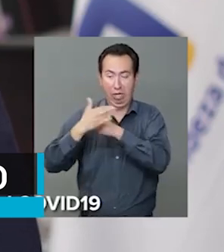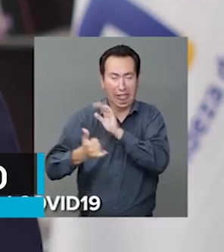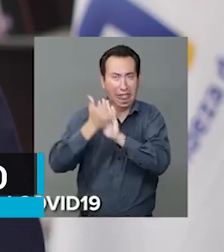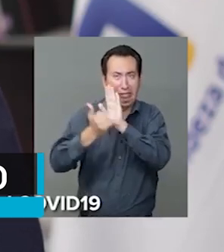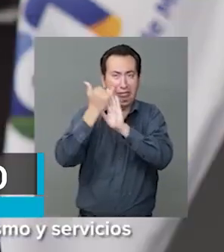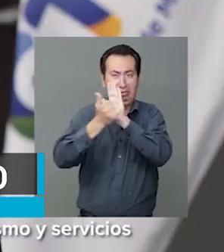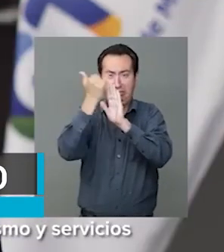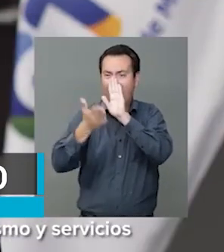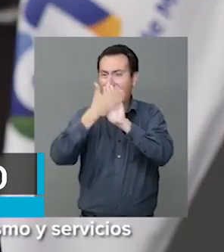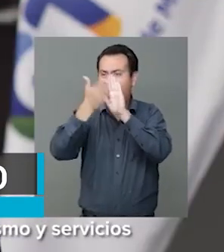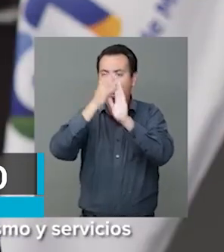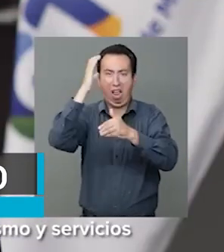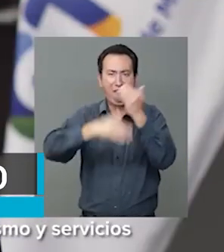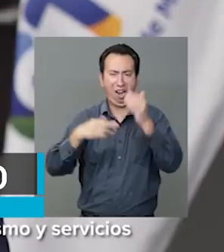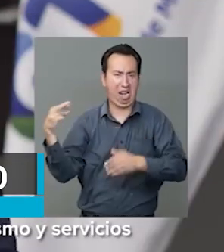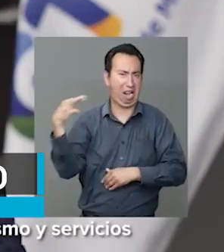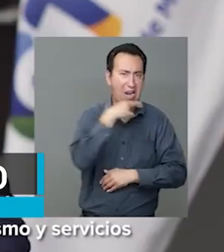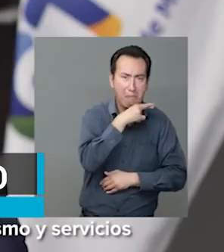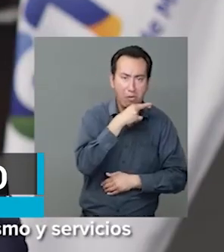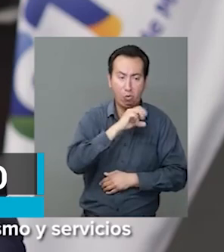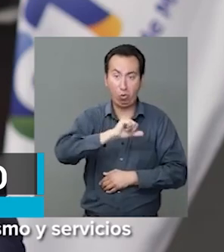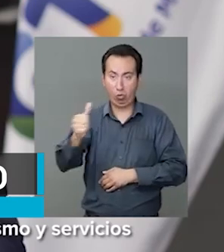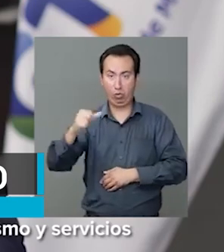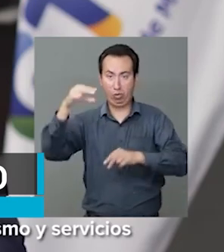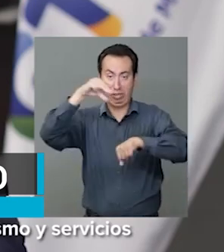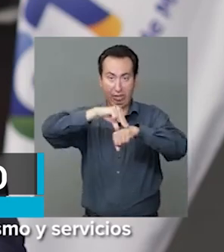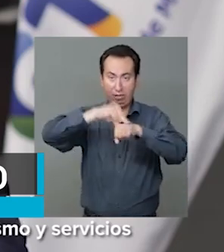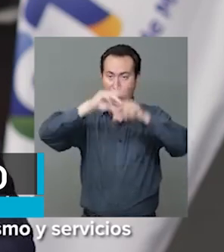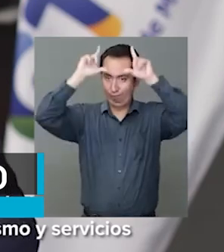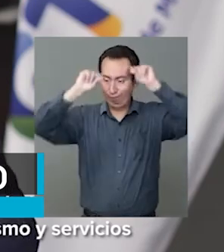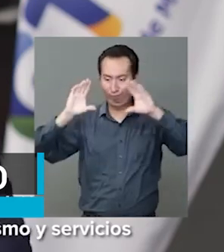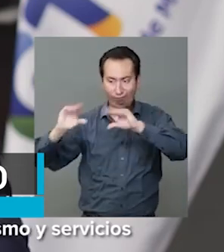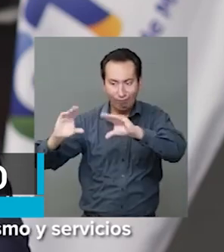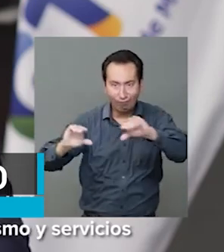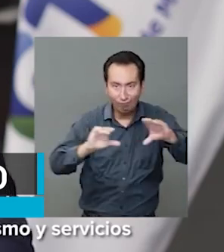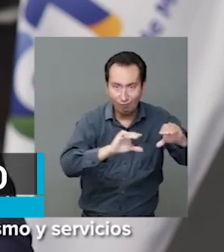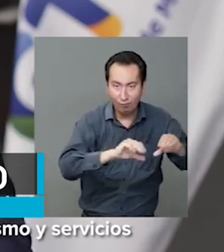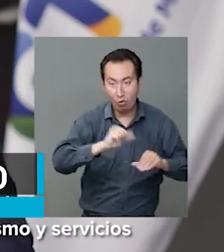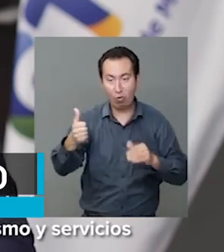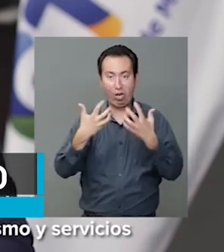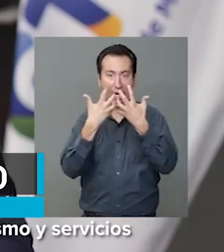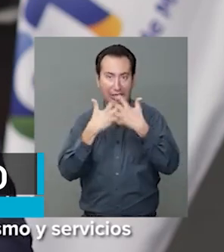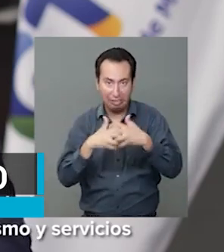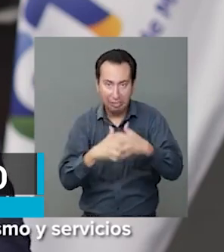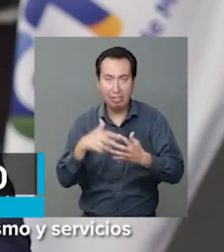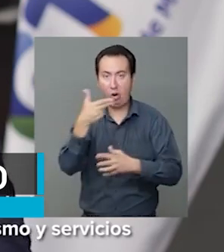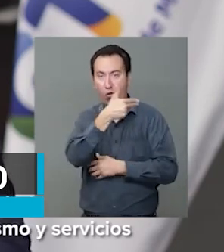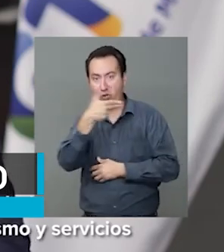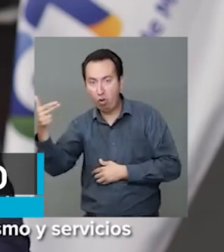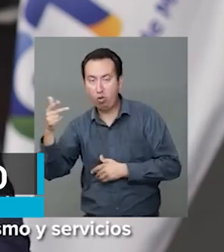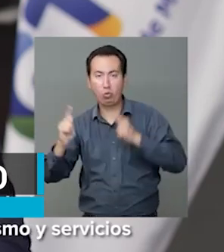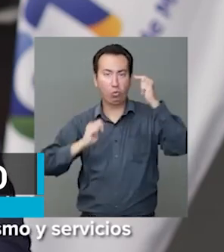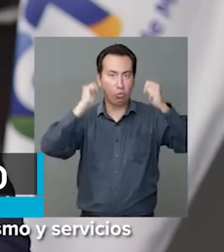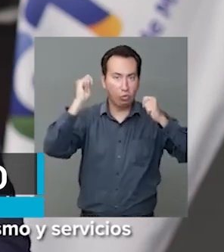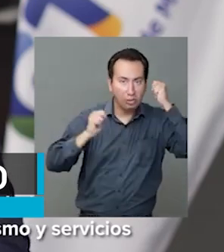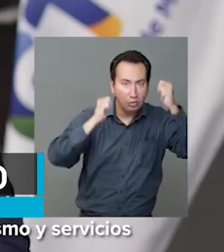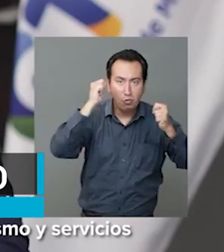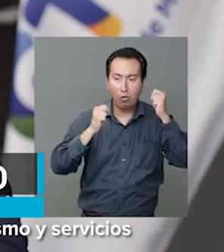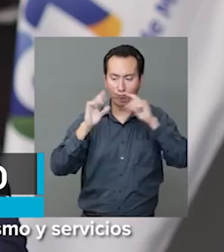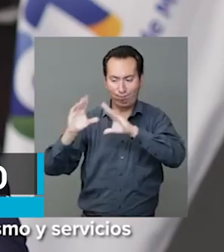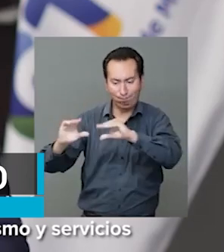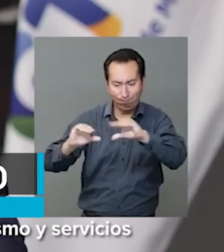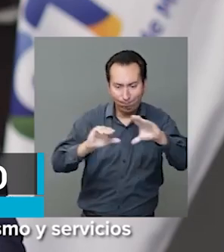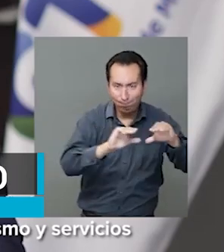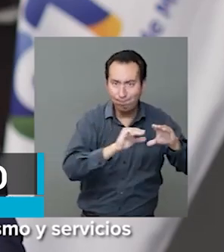en tiempo récord ya activamos las capacitaciones con el personal del sector salud así como con empresarios o operadores de la industria